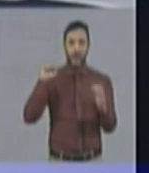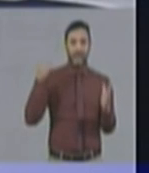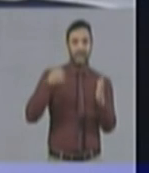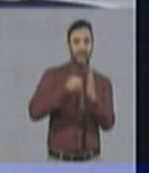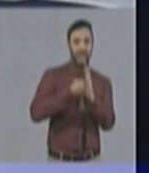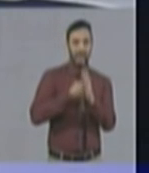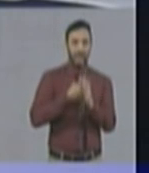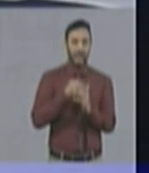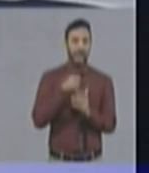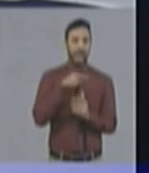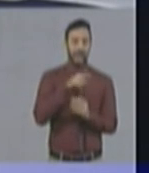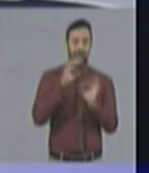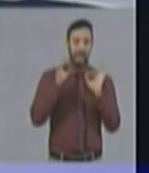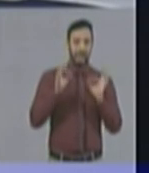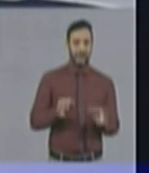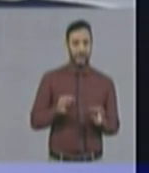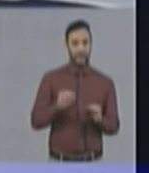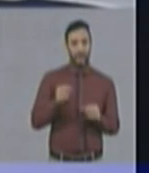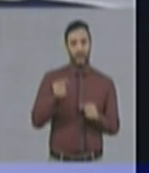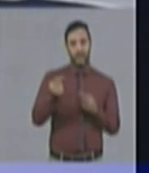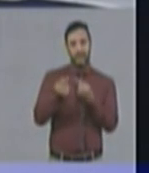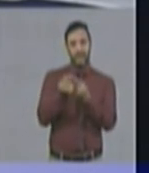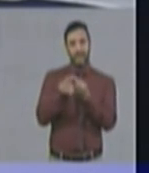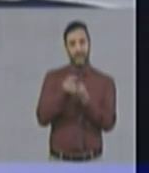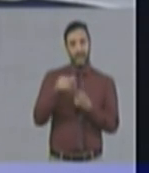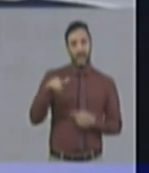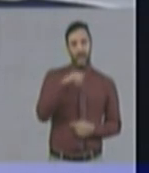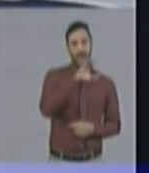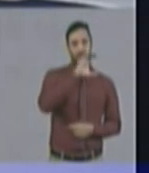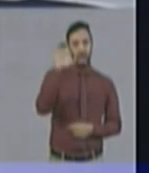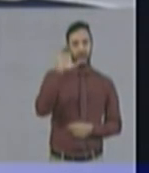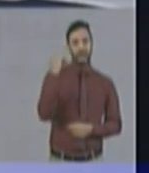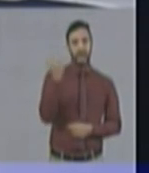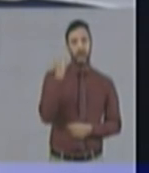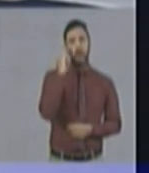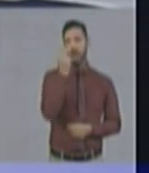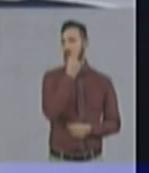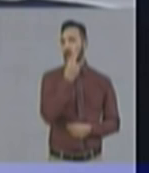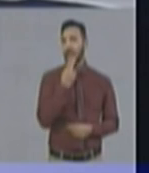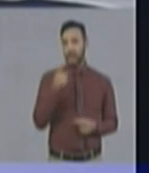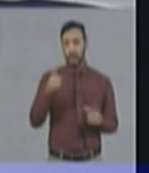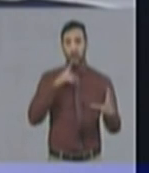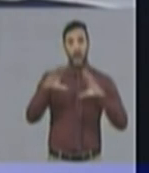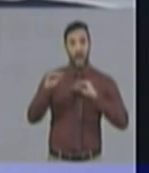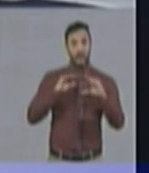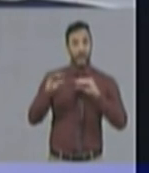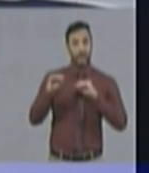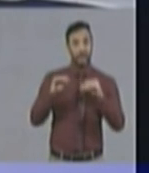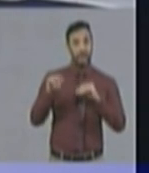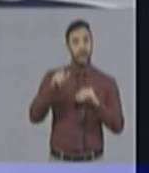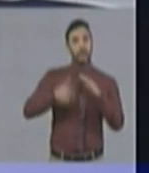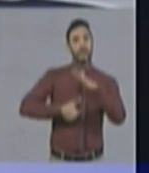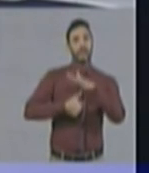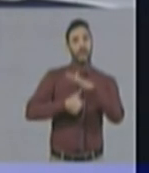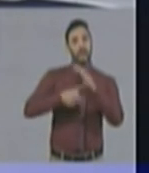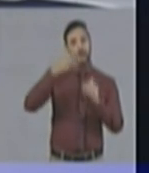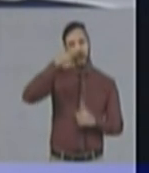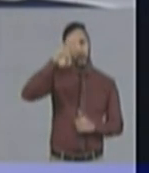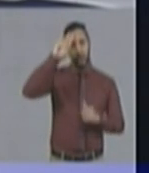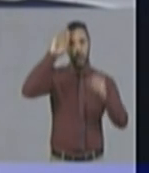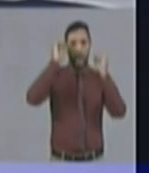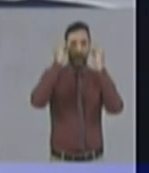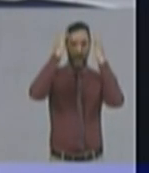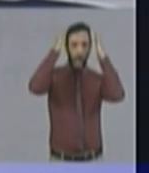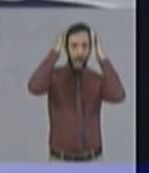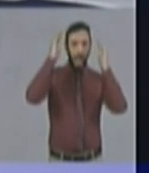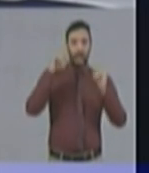accidente ocurrido en las cercanías del Aeropuerto Internacional José Martí. Tuviste la oportunidad de hablar con el presidente cubano Miguel Díaz-Canel Bermúdez, hablar un